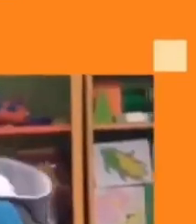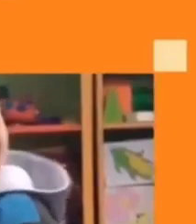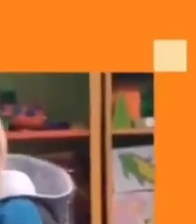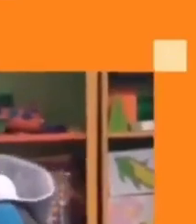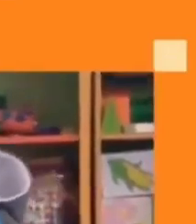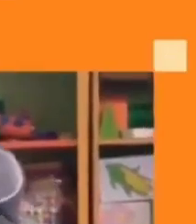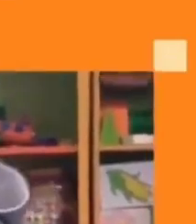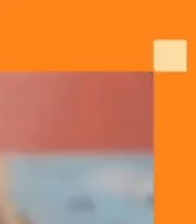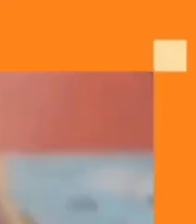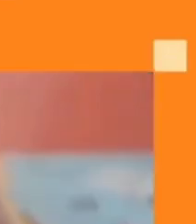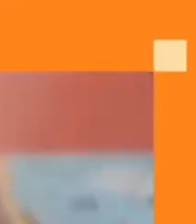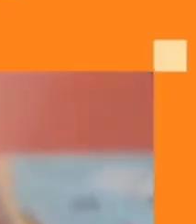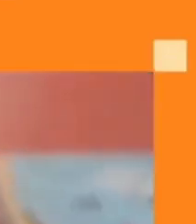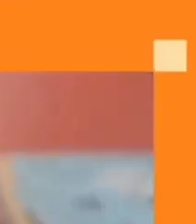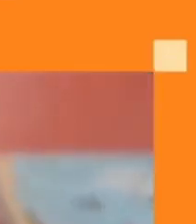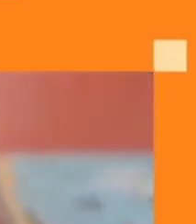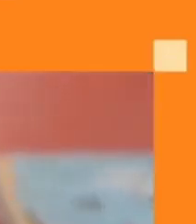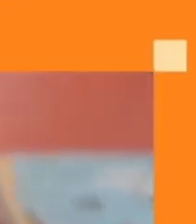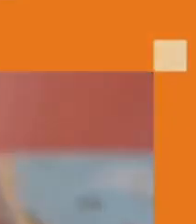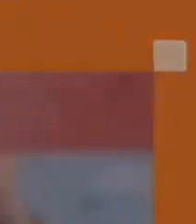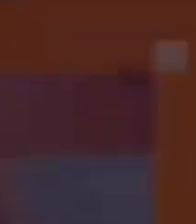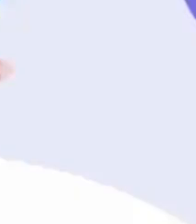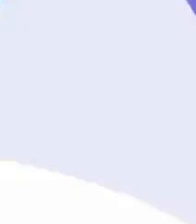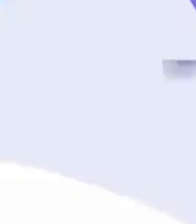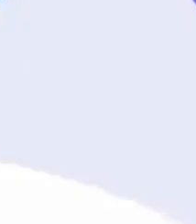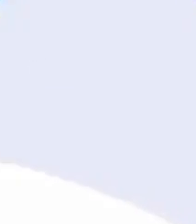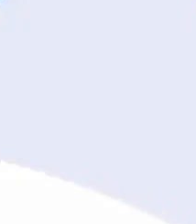Aprendo en casa, secundaria.